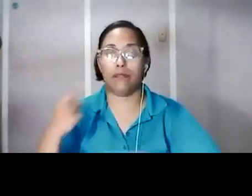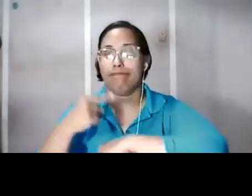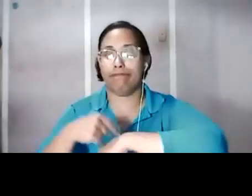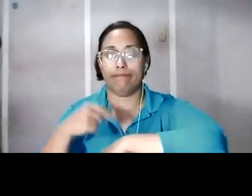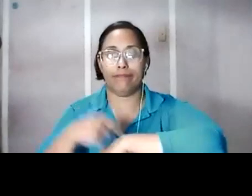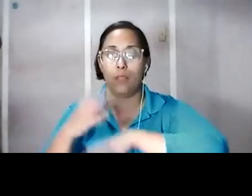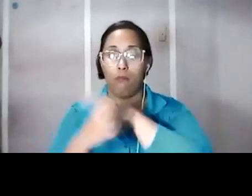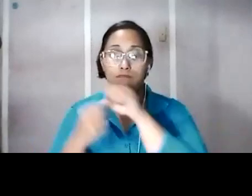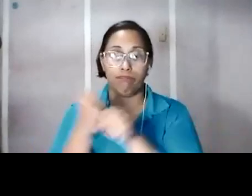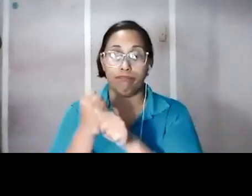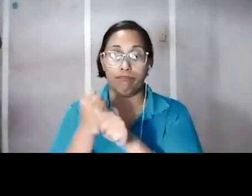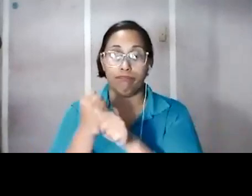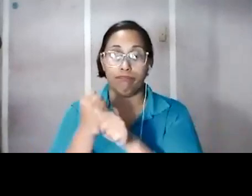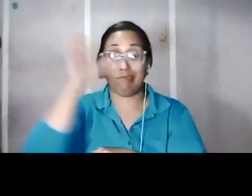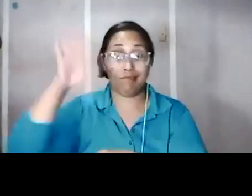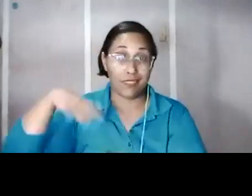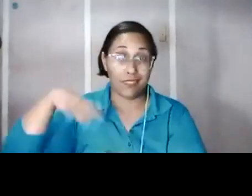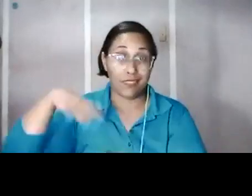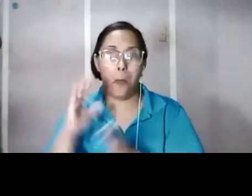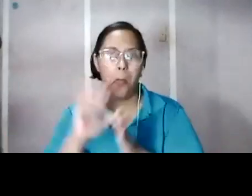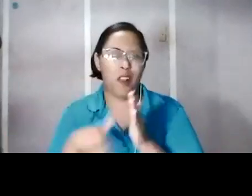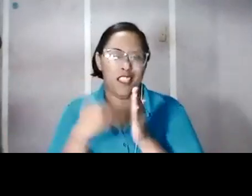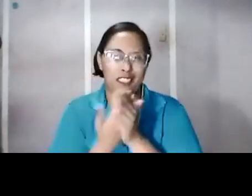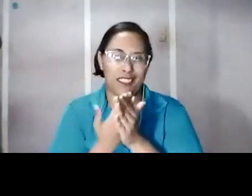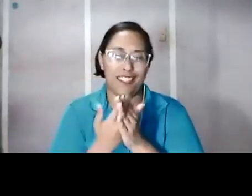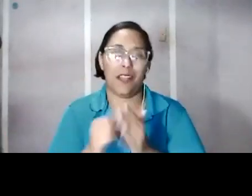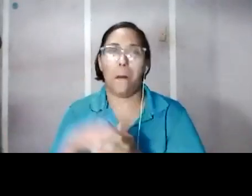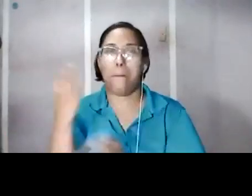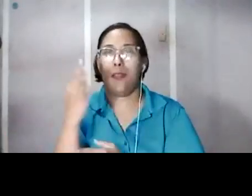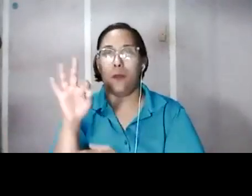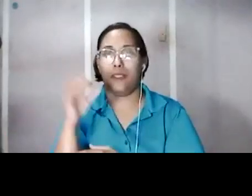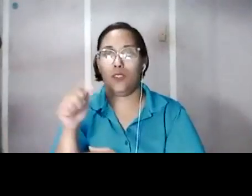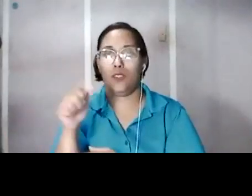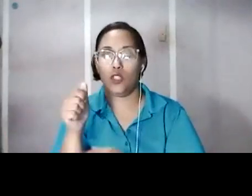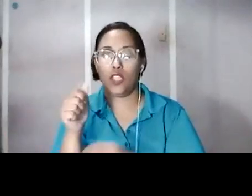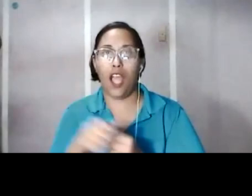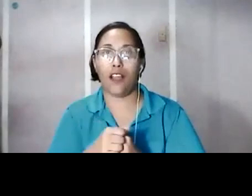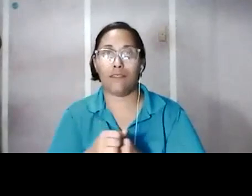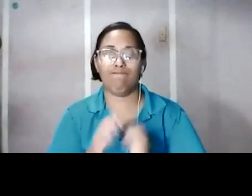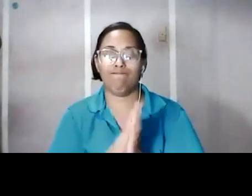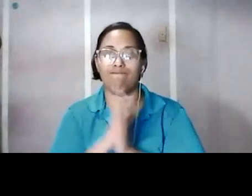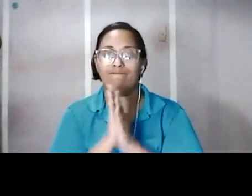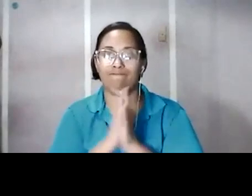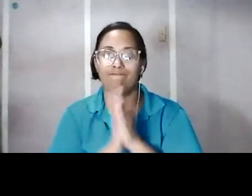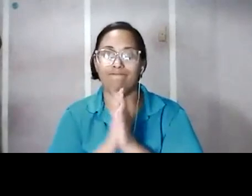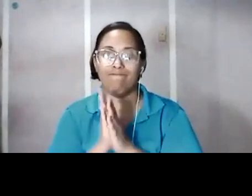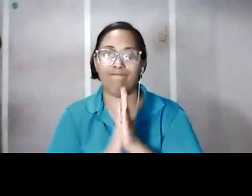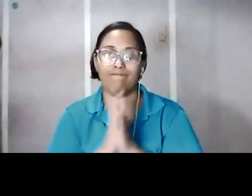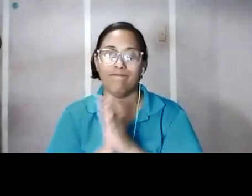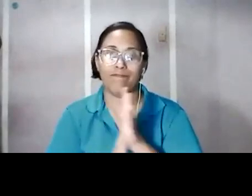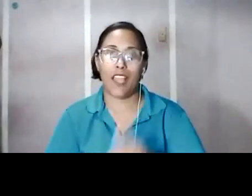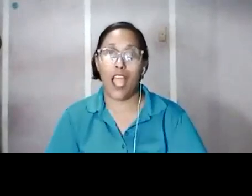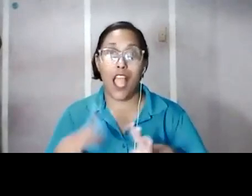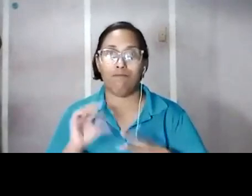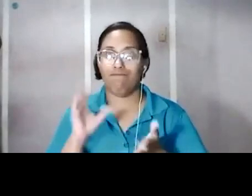al paso que voy, la década de 1910 es demasiado rica. Y no he podido